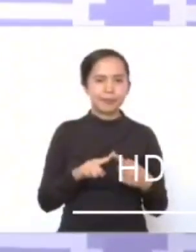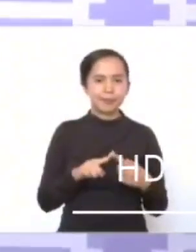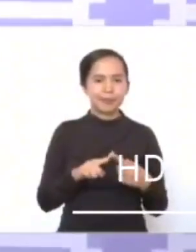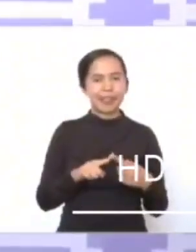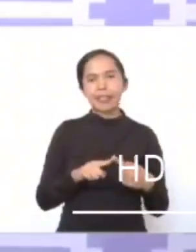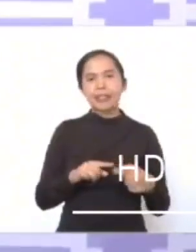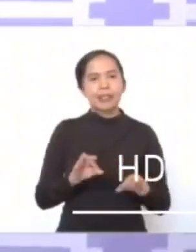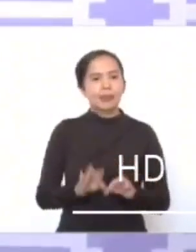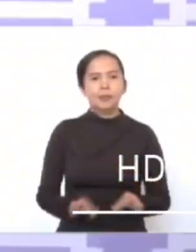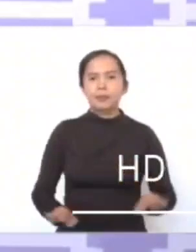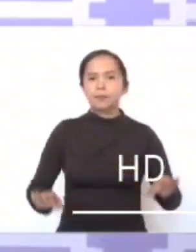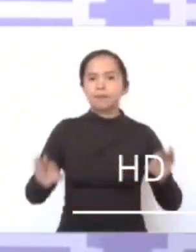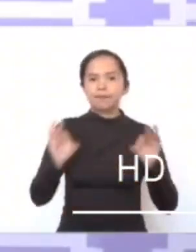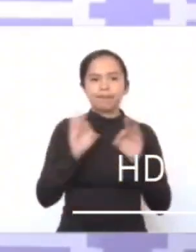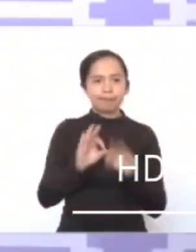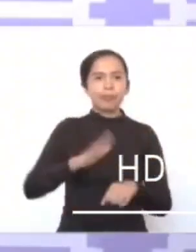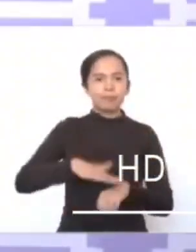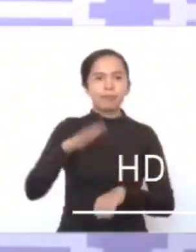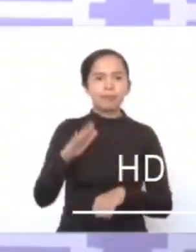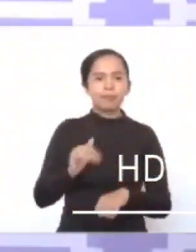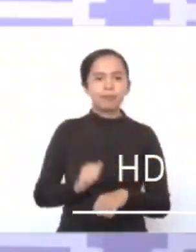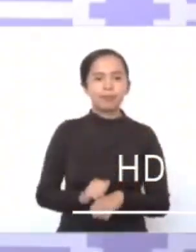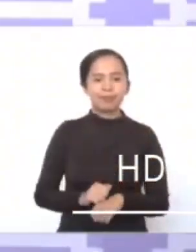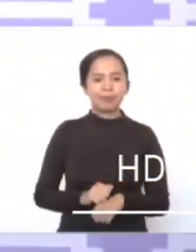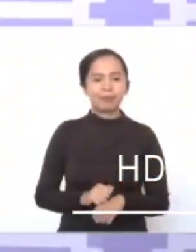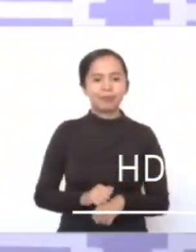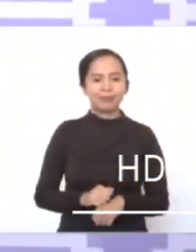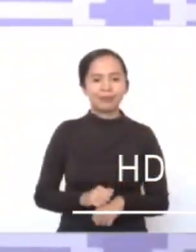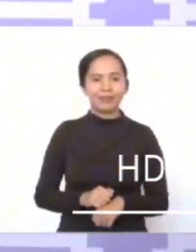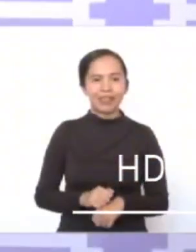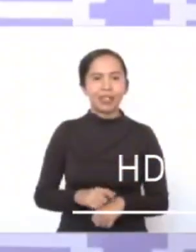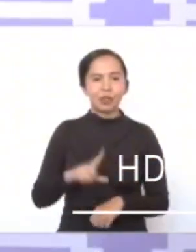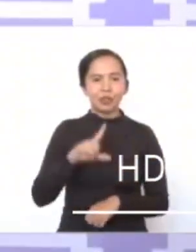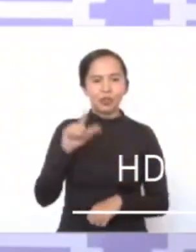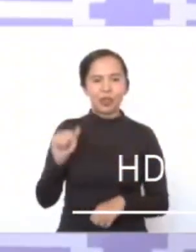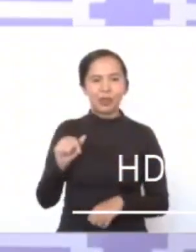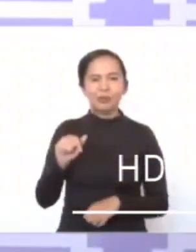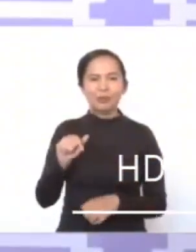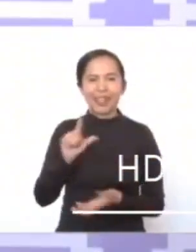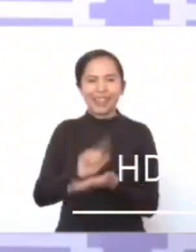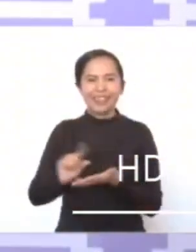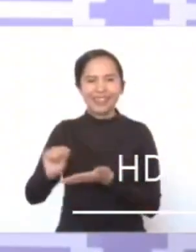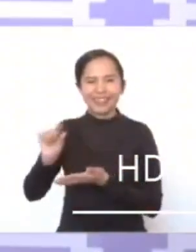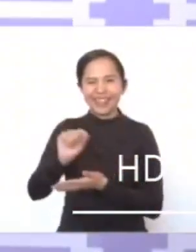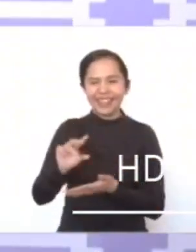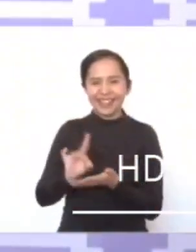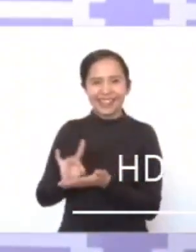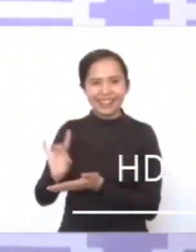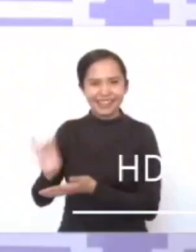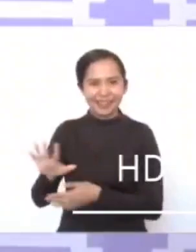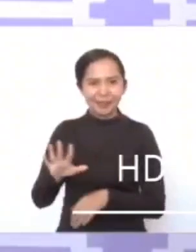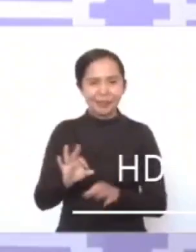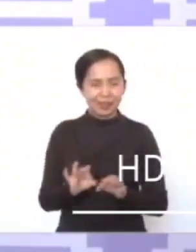el más importante, ahí me ayudan para ponerlo en un tuit, muy